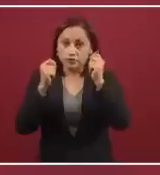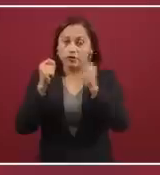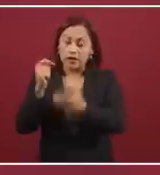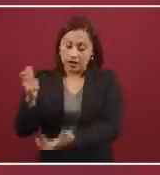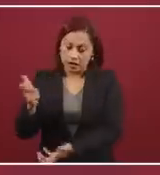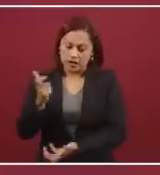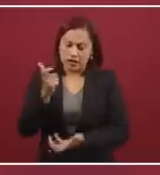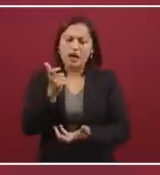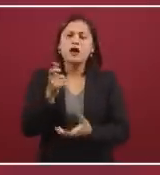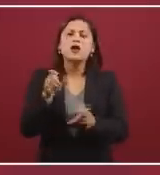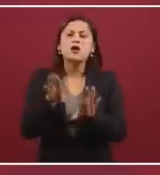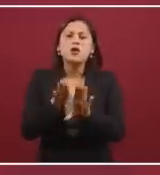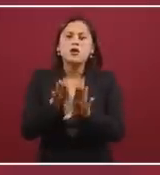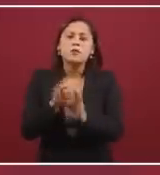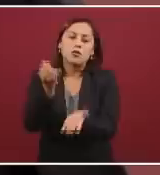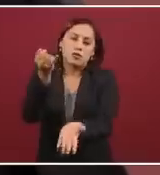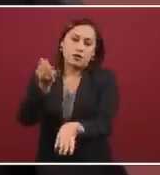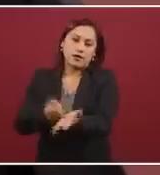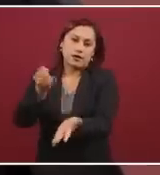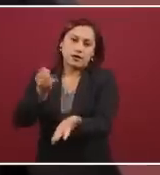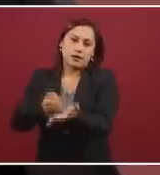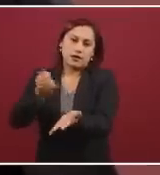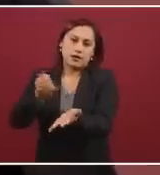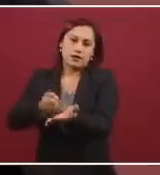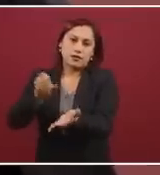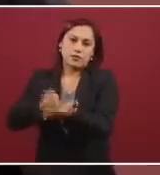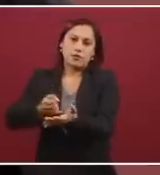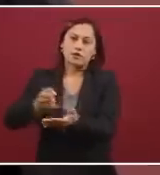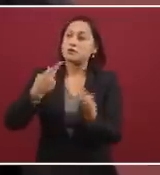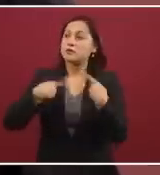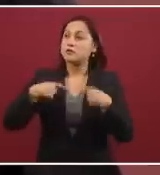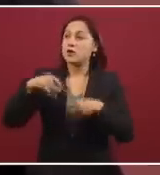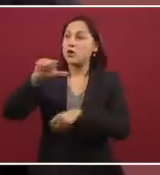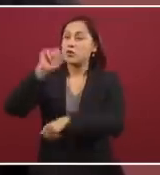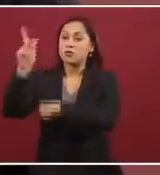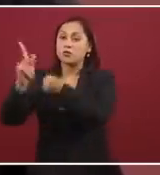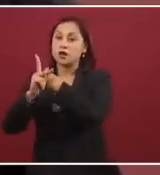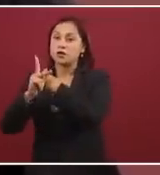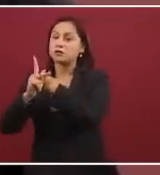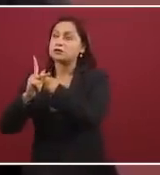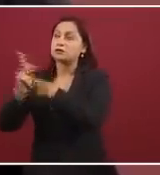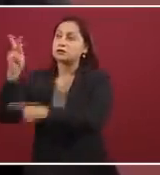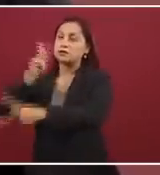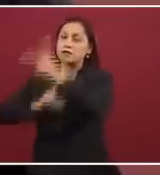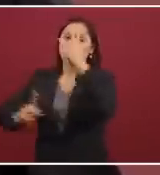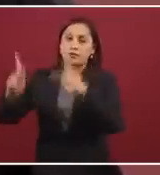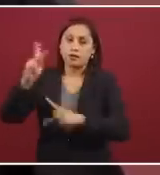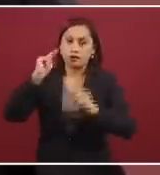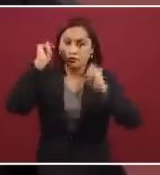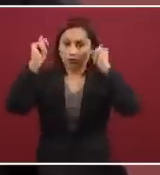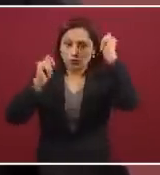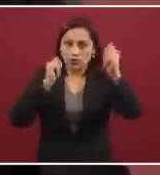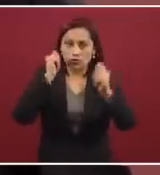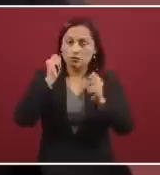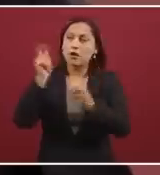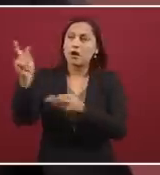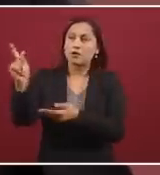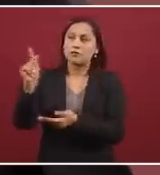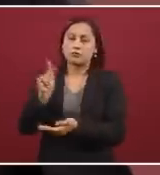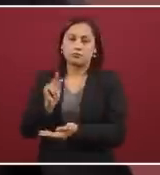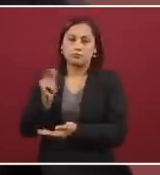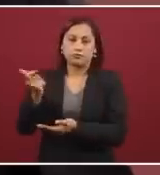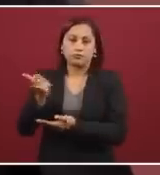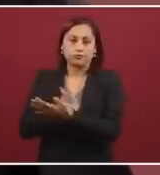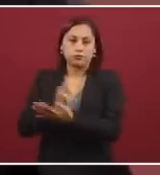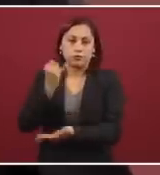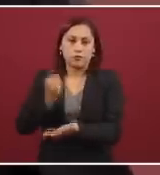se cobra a visitantes extranjeros a turistas a los